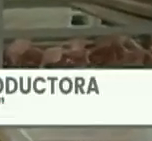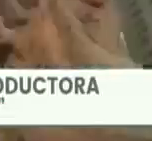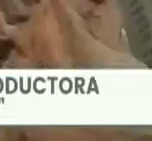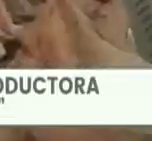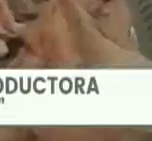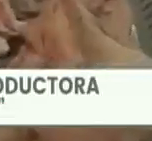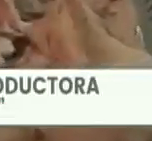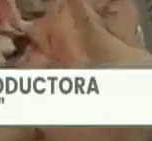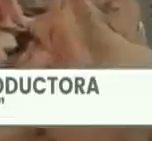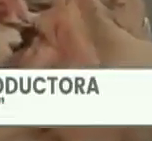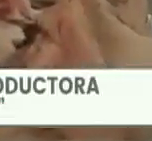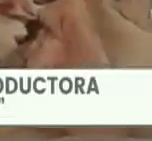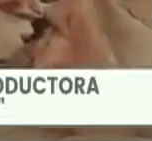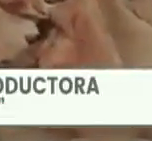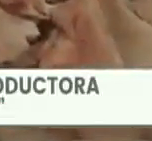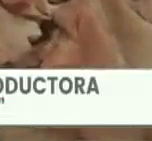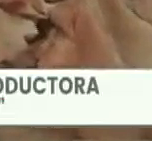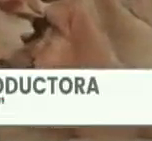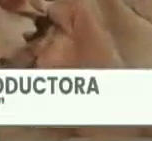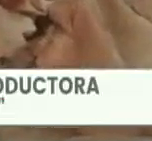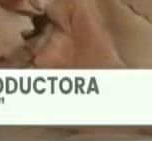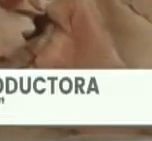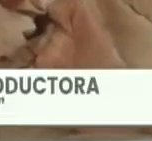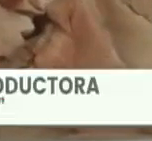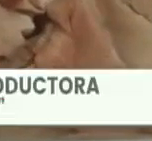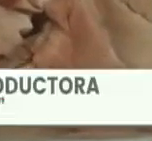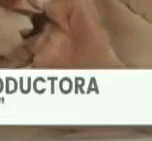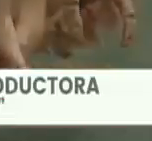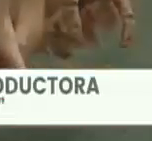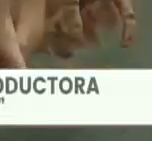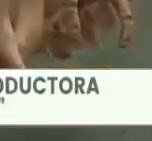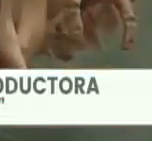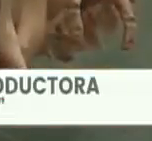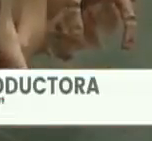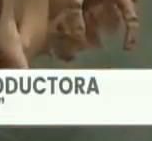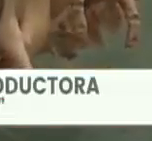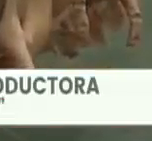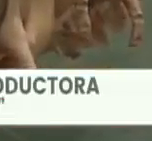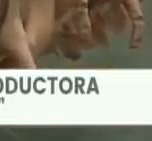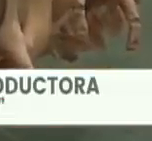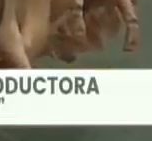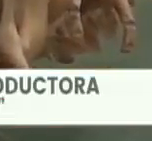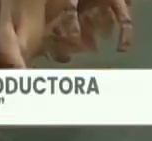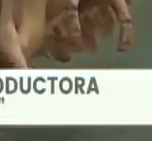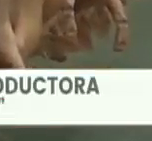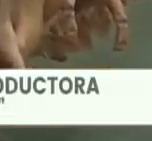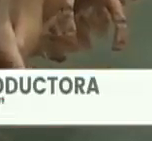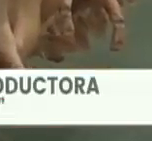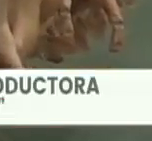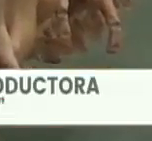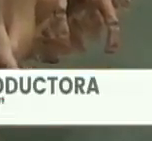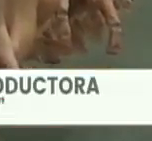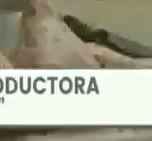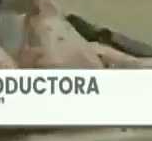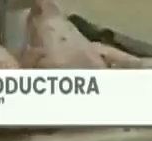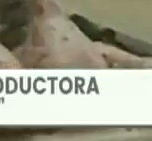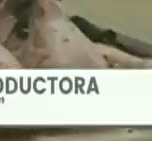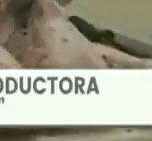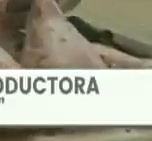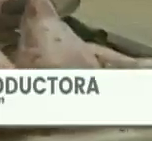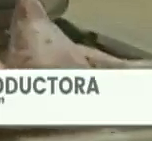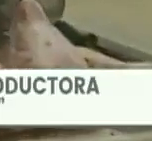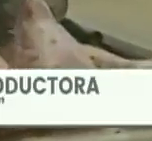allá a ser una canal. Estas canales son almacenadas en nuestras cavas, en donde tenemos una